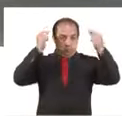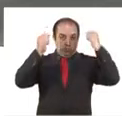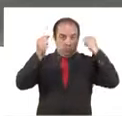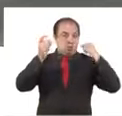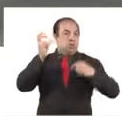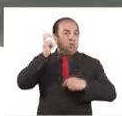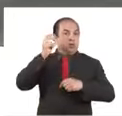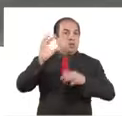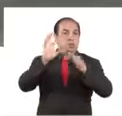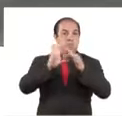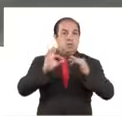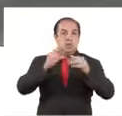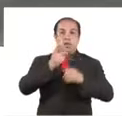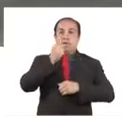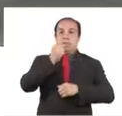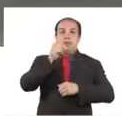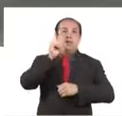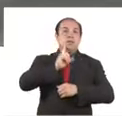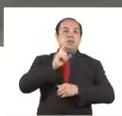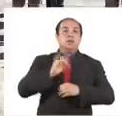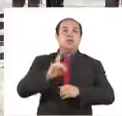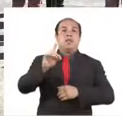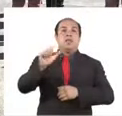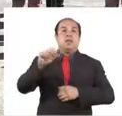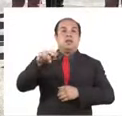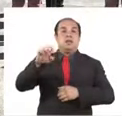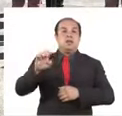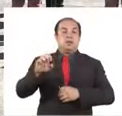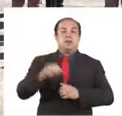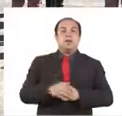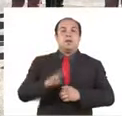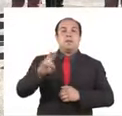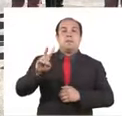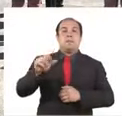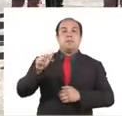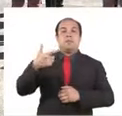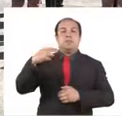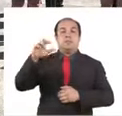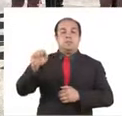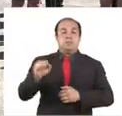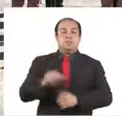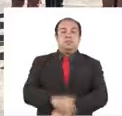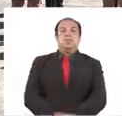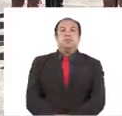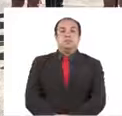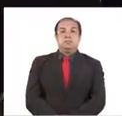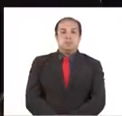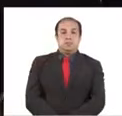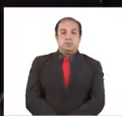la intervención de la policía Danae Vargas Escobar.